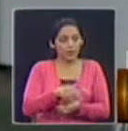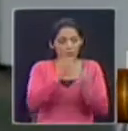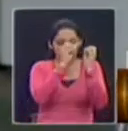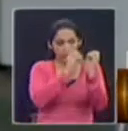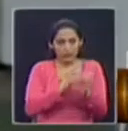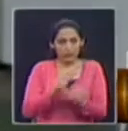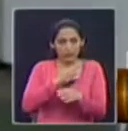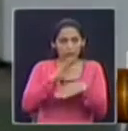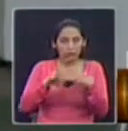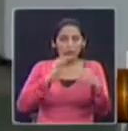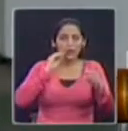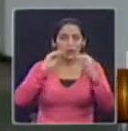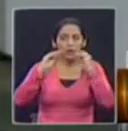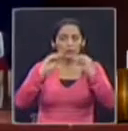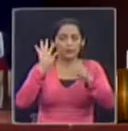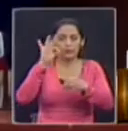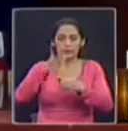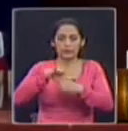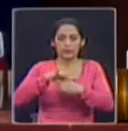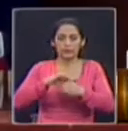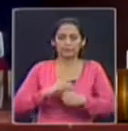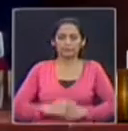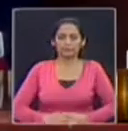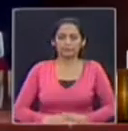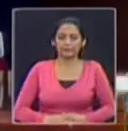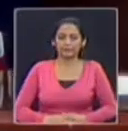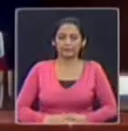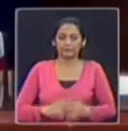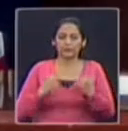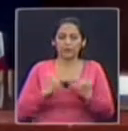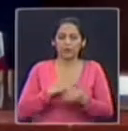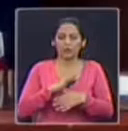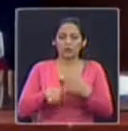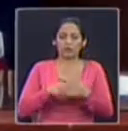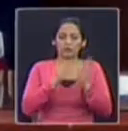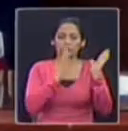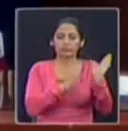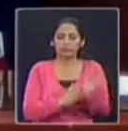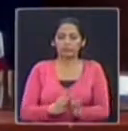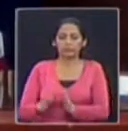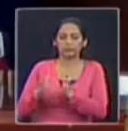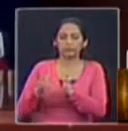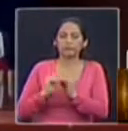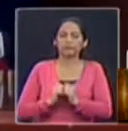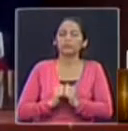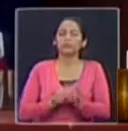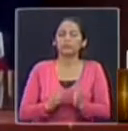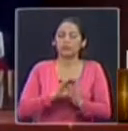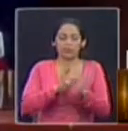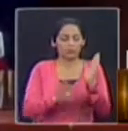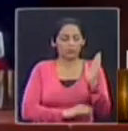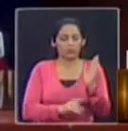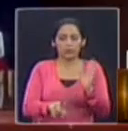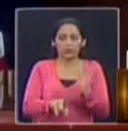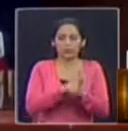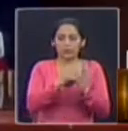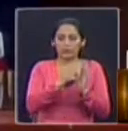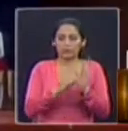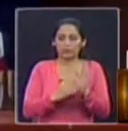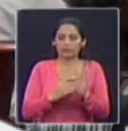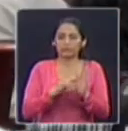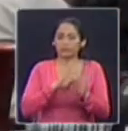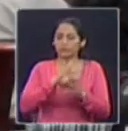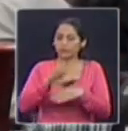organice la consulta popular. Daremos cumplimiento en conformidad a la Constitución, la ley y la normativa